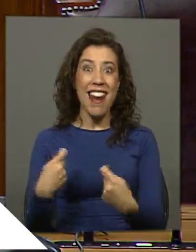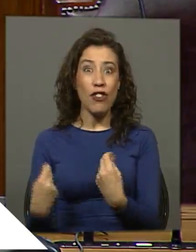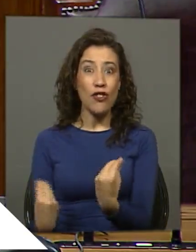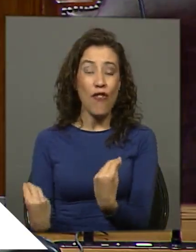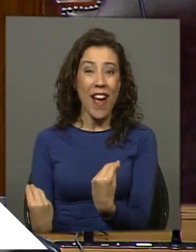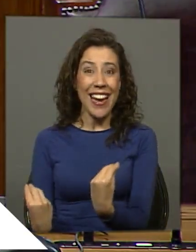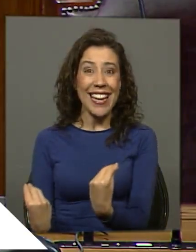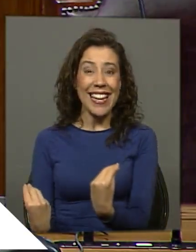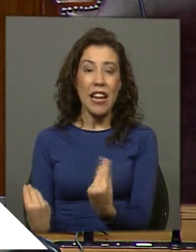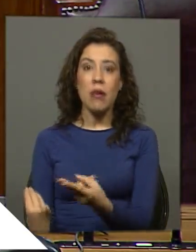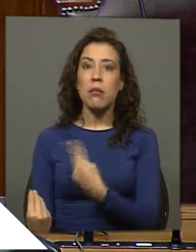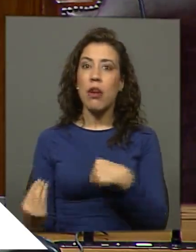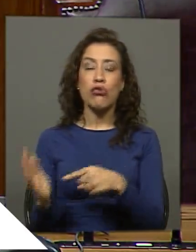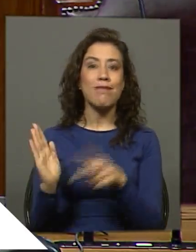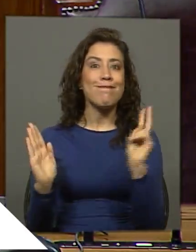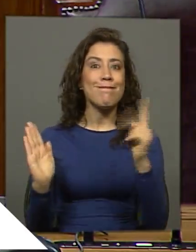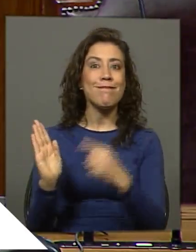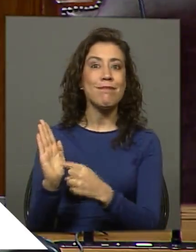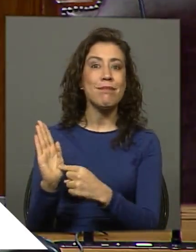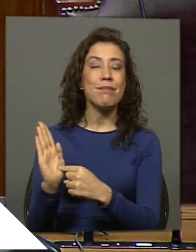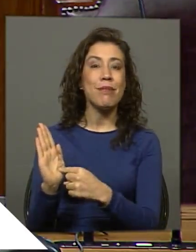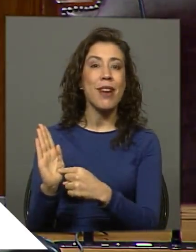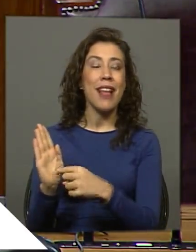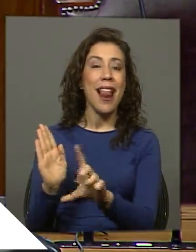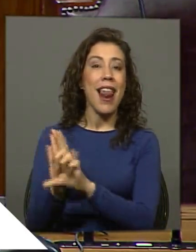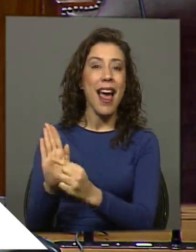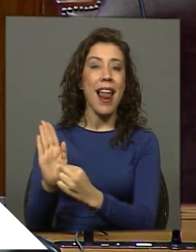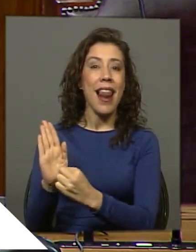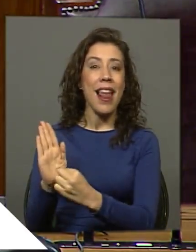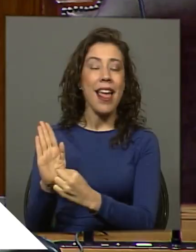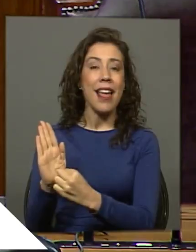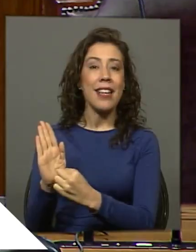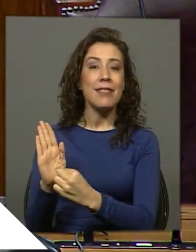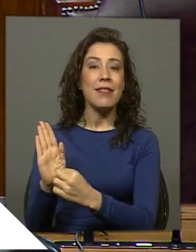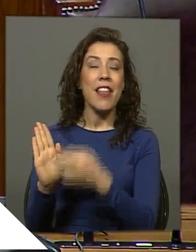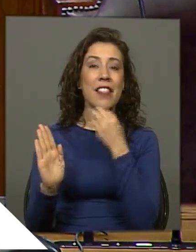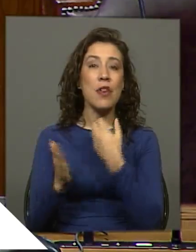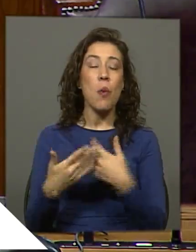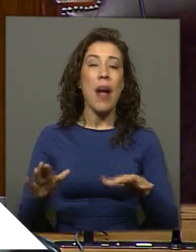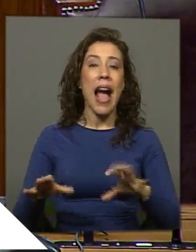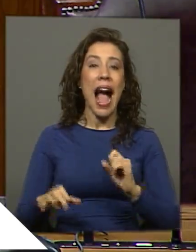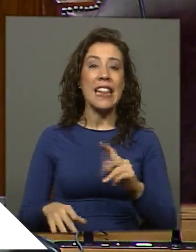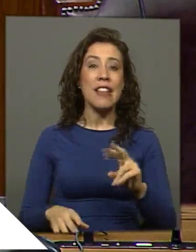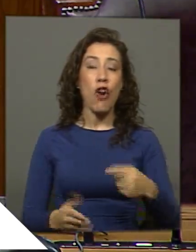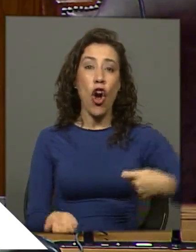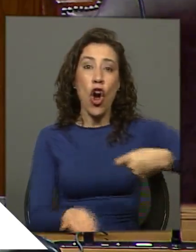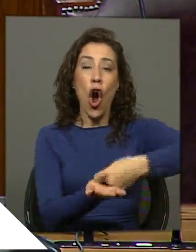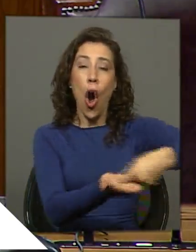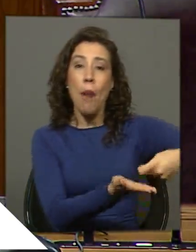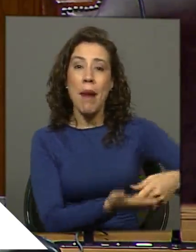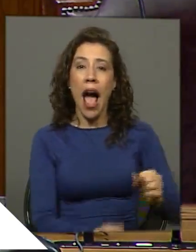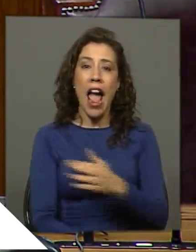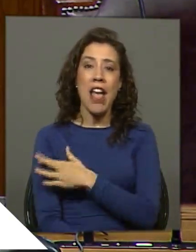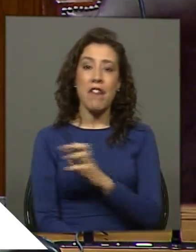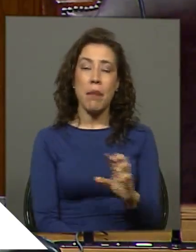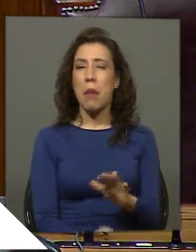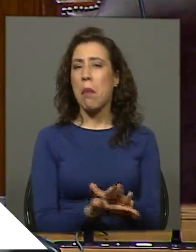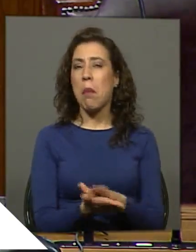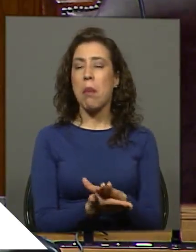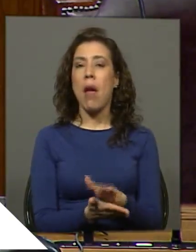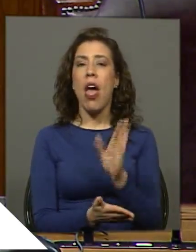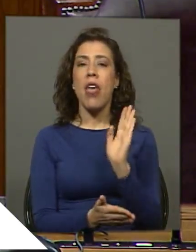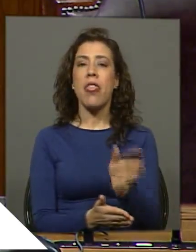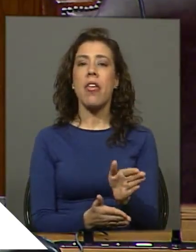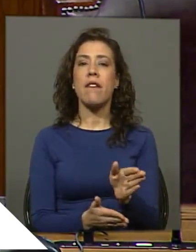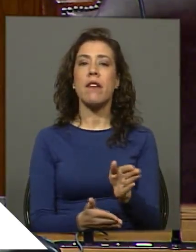y nosotros no los dejamos porque nuestra regulación hace que cualquier activo que compre la FP por ejemplo tenga que